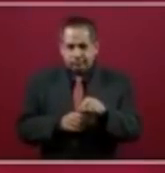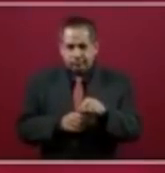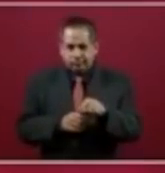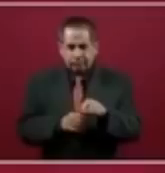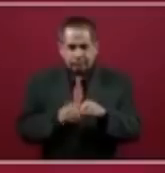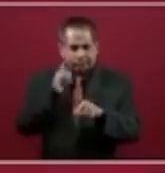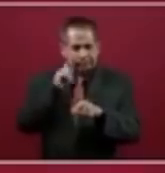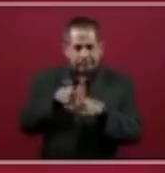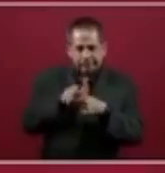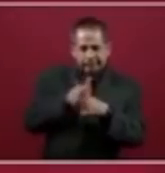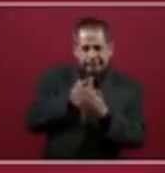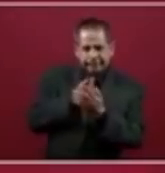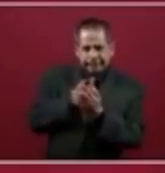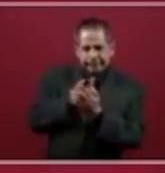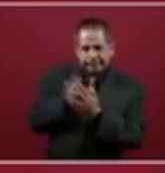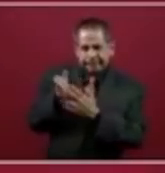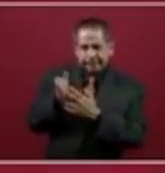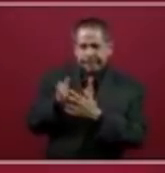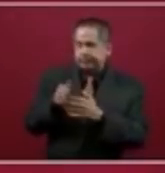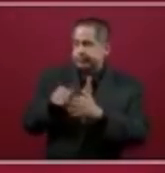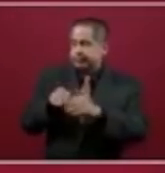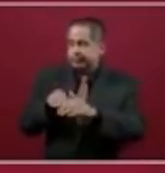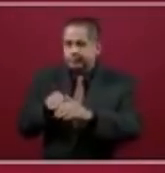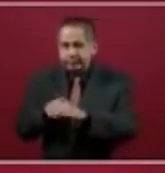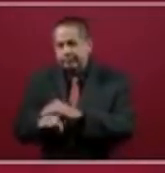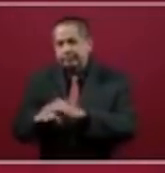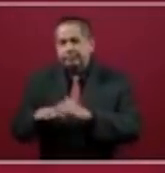introducirse al territorio